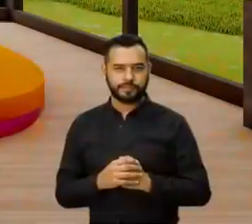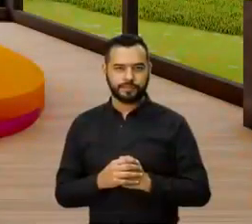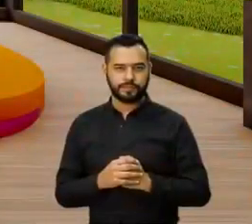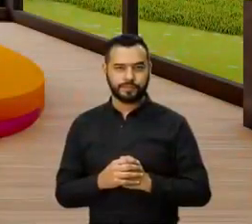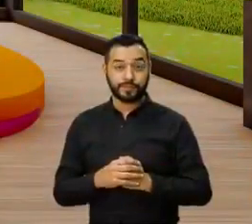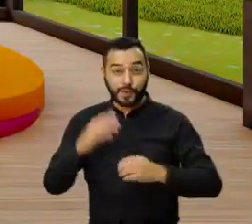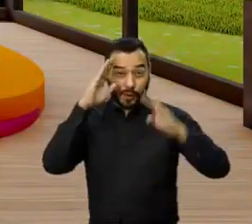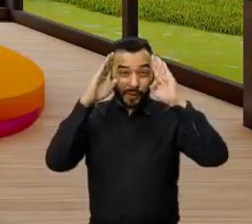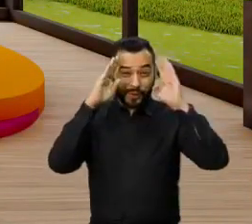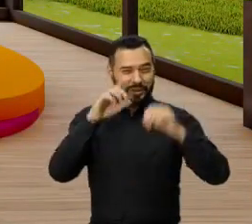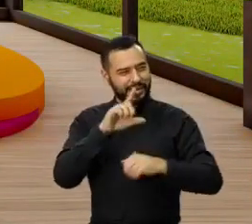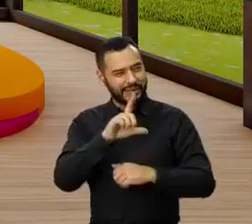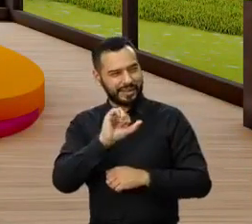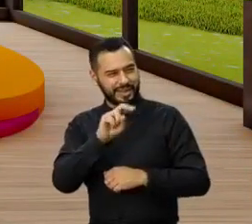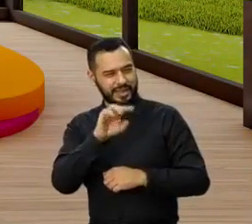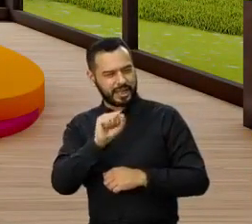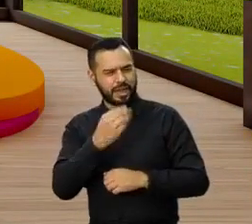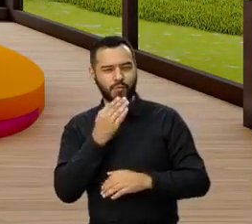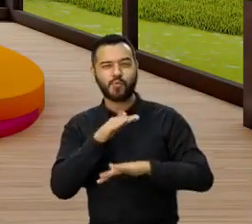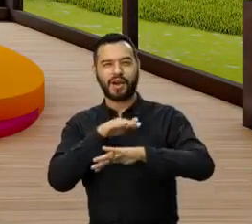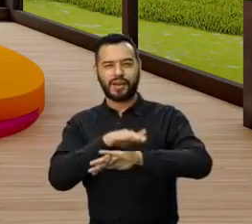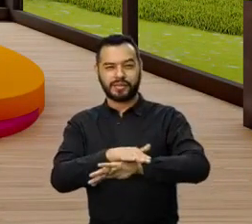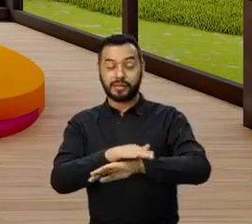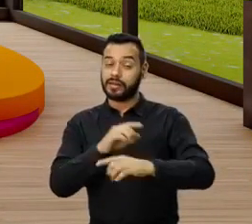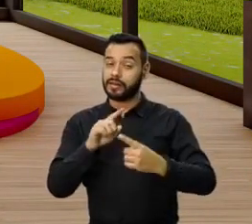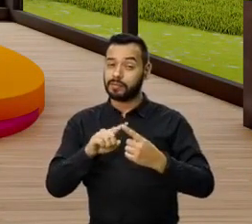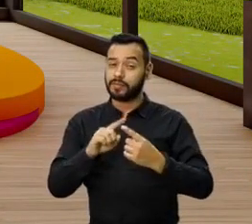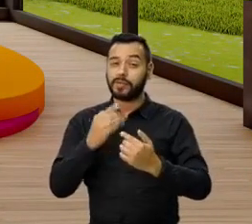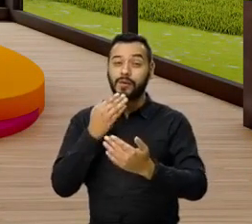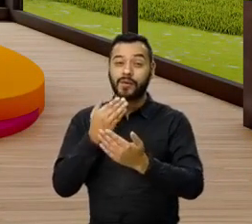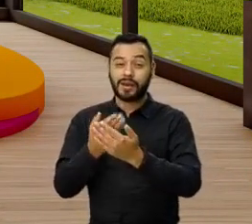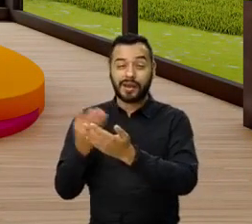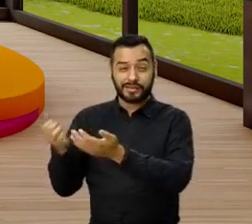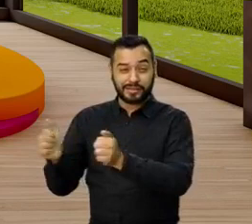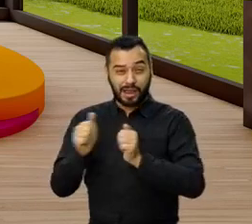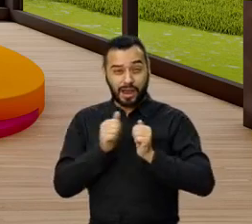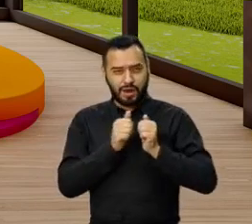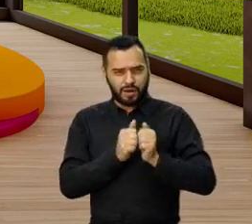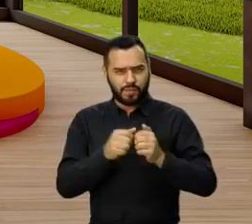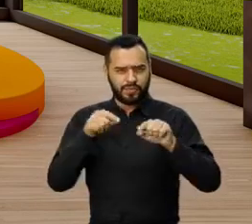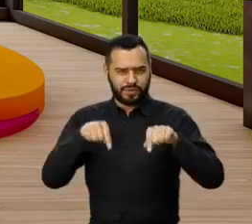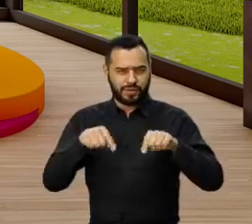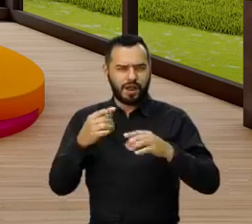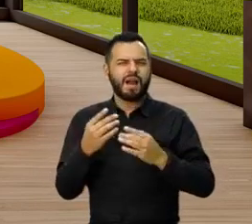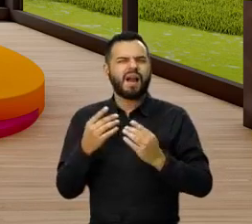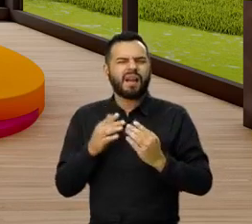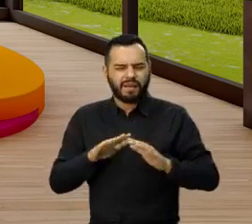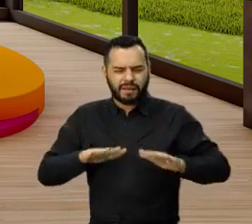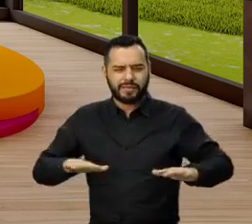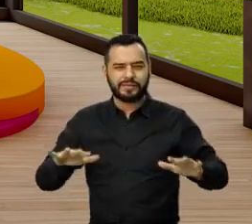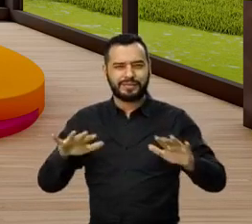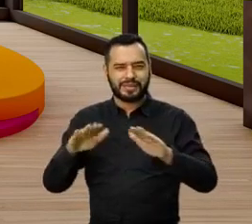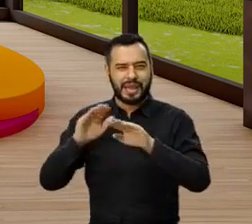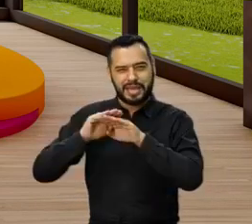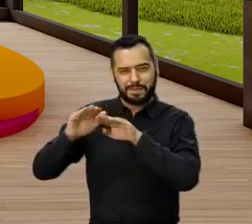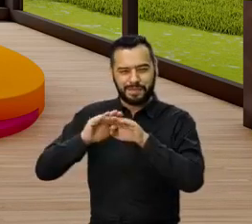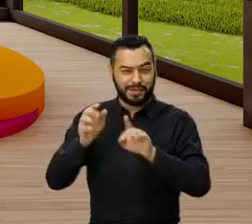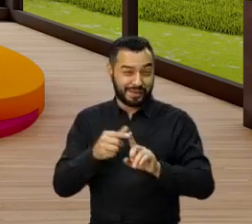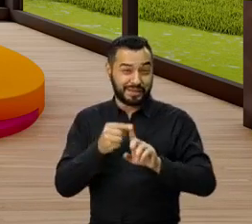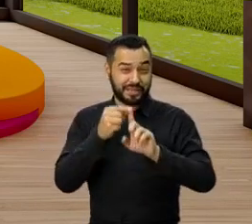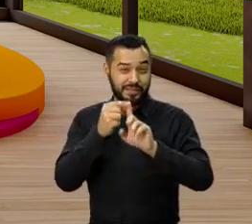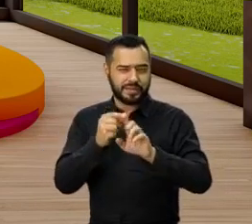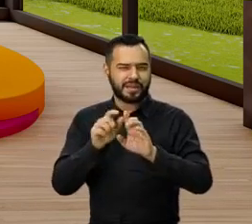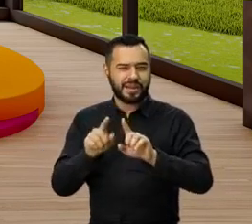hola lina muy buenas tardes primero gracias por acompañarnos por estar aquí en este set de invitados especiales